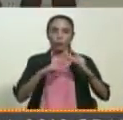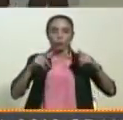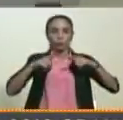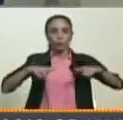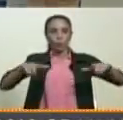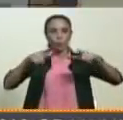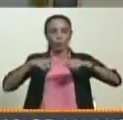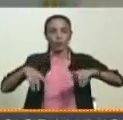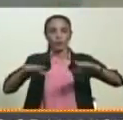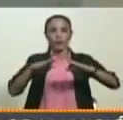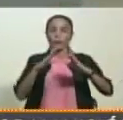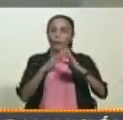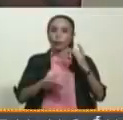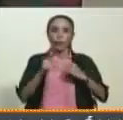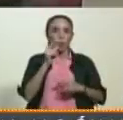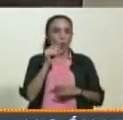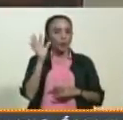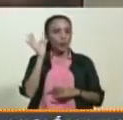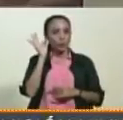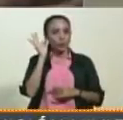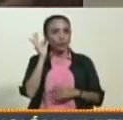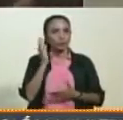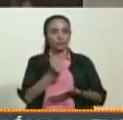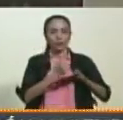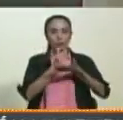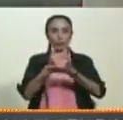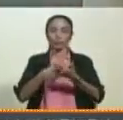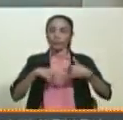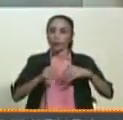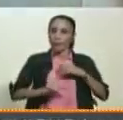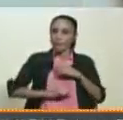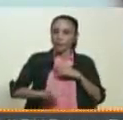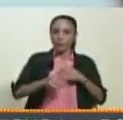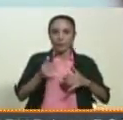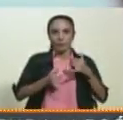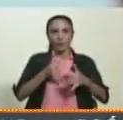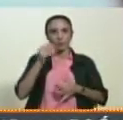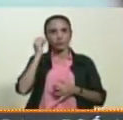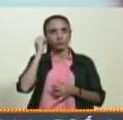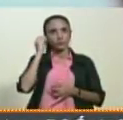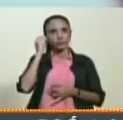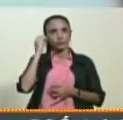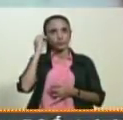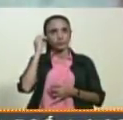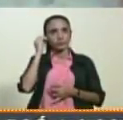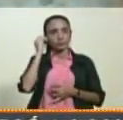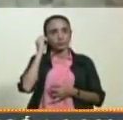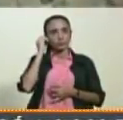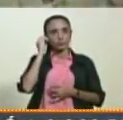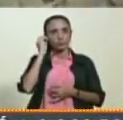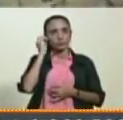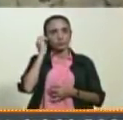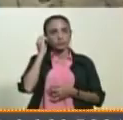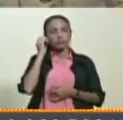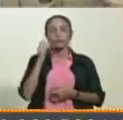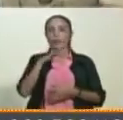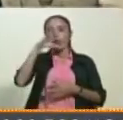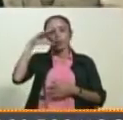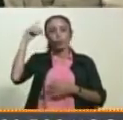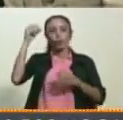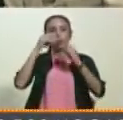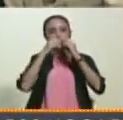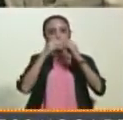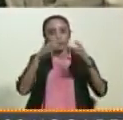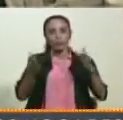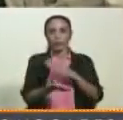nuevas carabobeñas y carabobeños que nazcan aquí. Así que Dios bendiga este materno infantil.